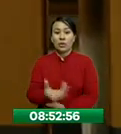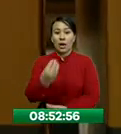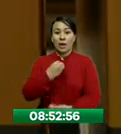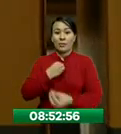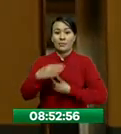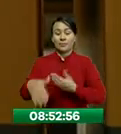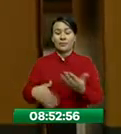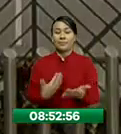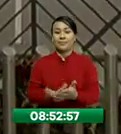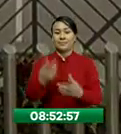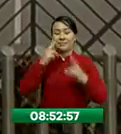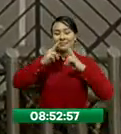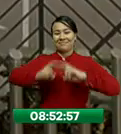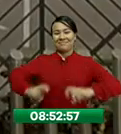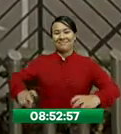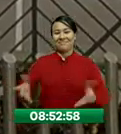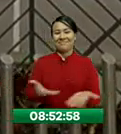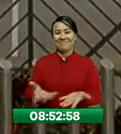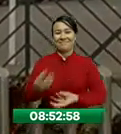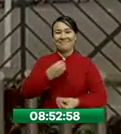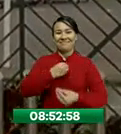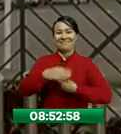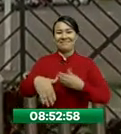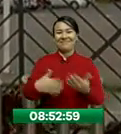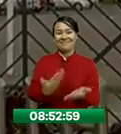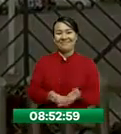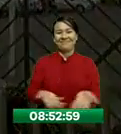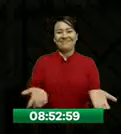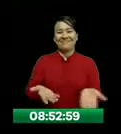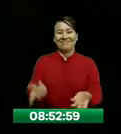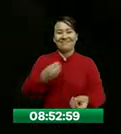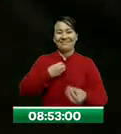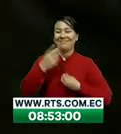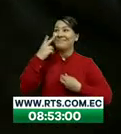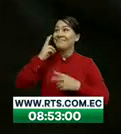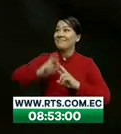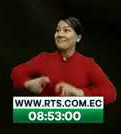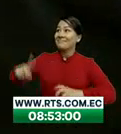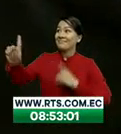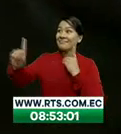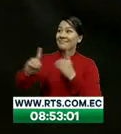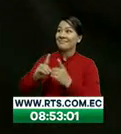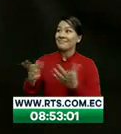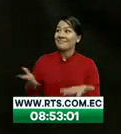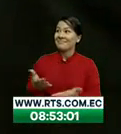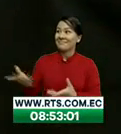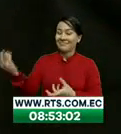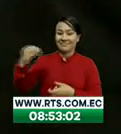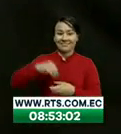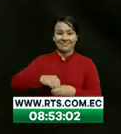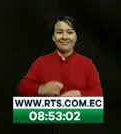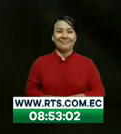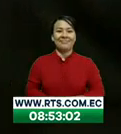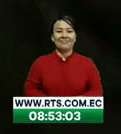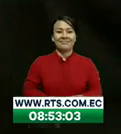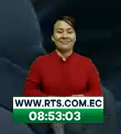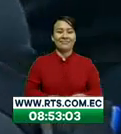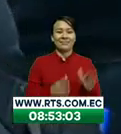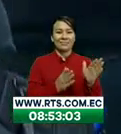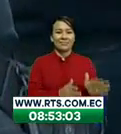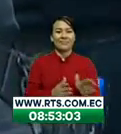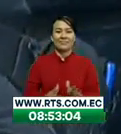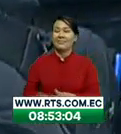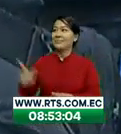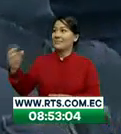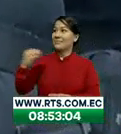pretendía cruzar fronteras y llegar hasta los Estados Unidos. Nuestro CAN, de nombre es Brumer, dio una alerta e indicación